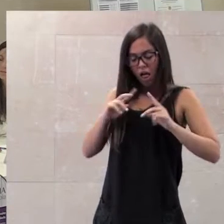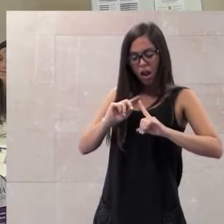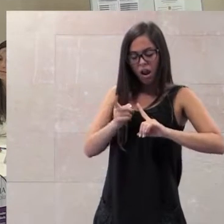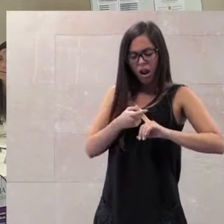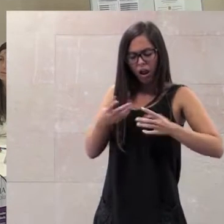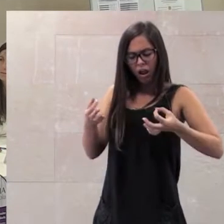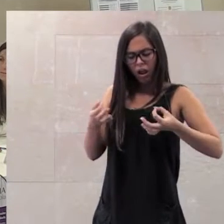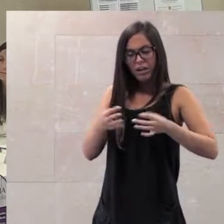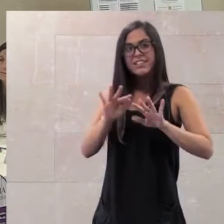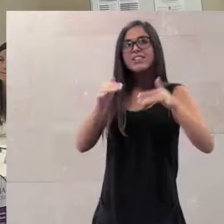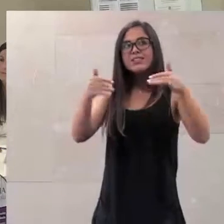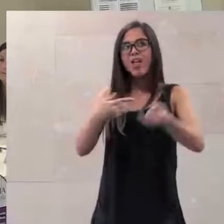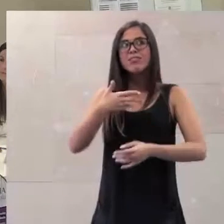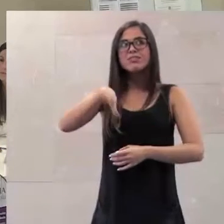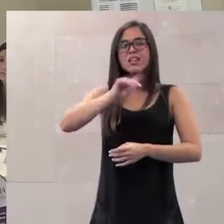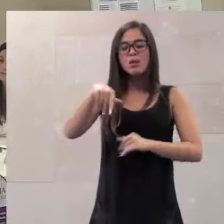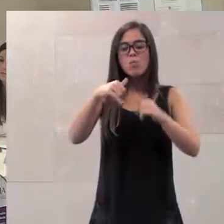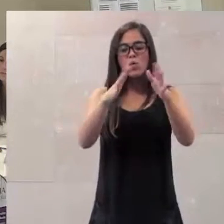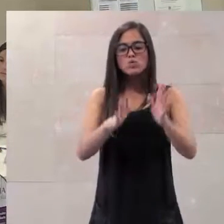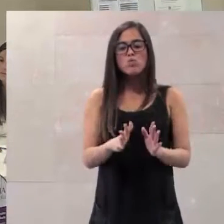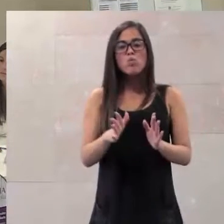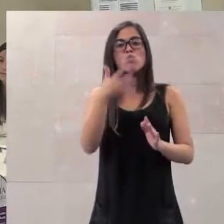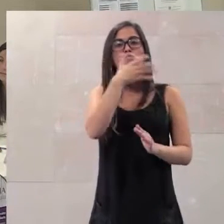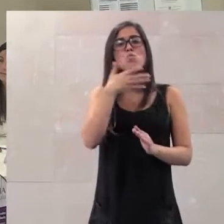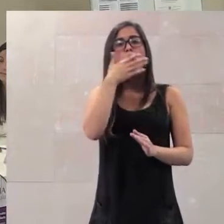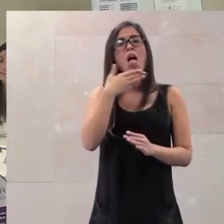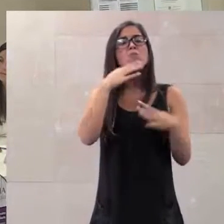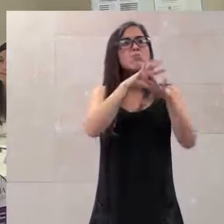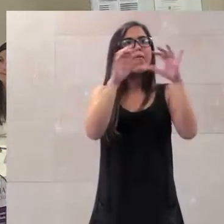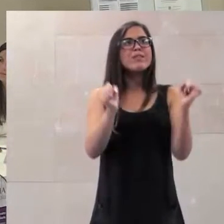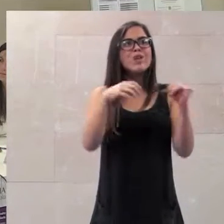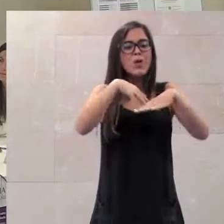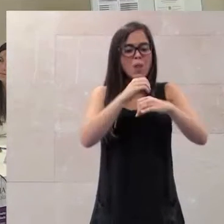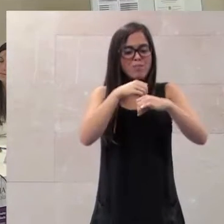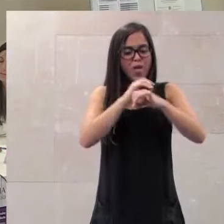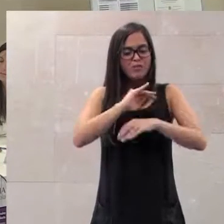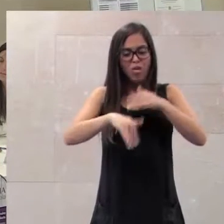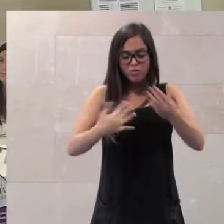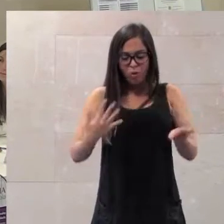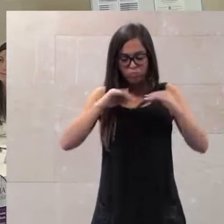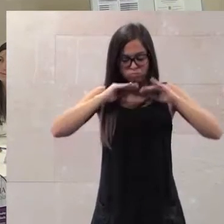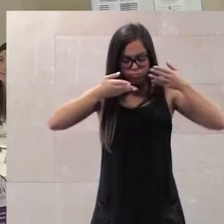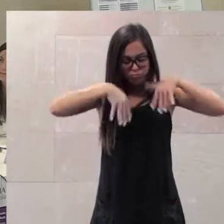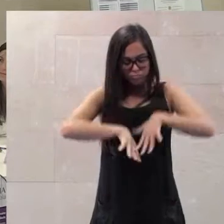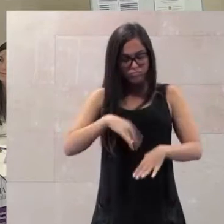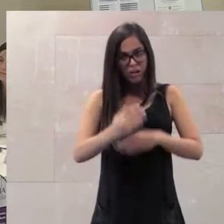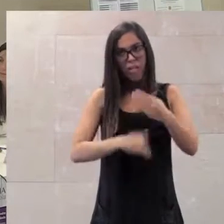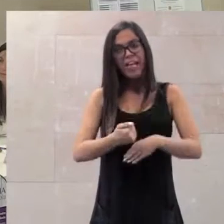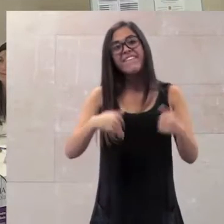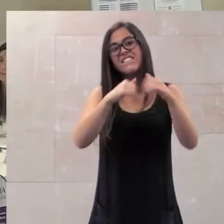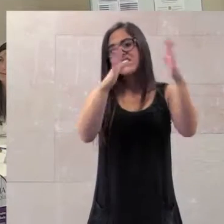Escuela de Empoderamiento como eso, como un laboratorio donde poder poner en marcha todo esto y desde luego la casa, bueno, ¿qué os voy a decir? Pero